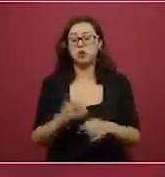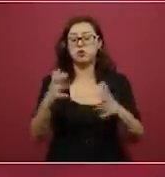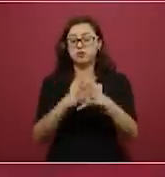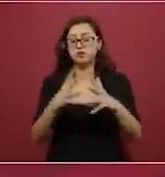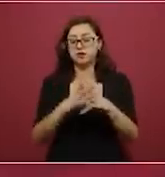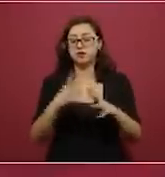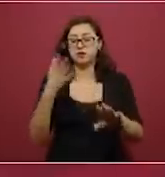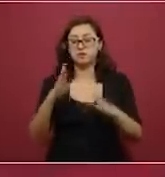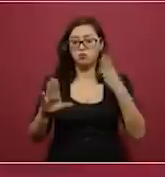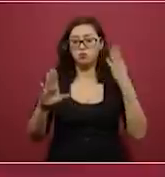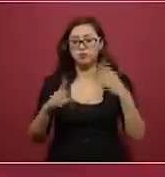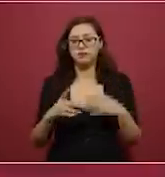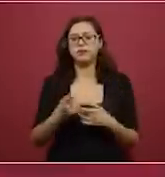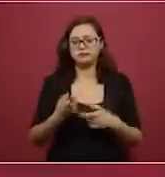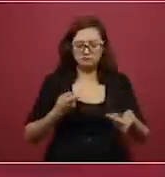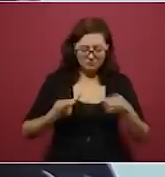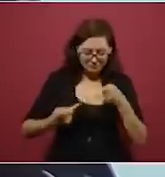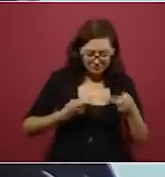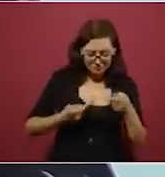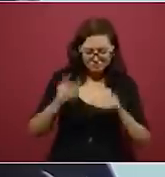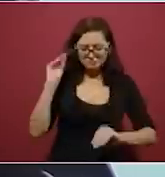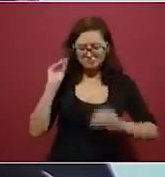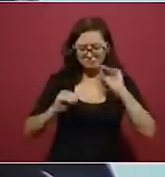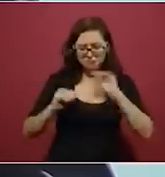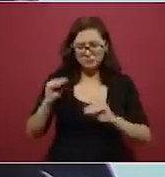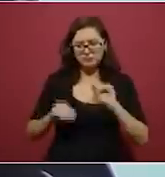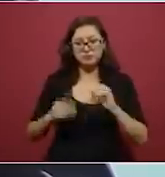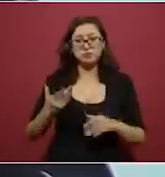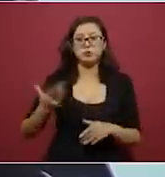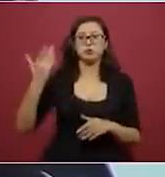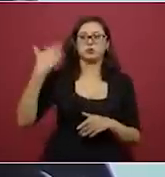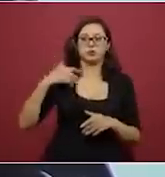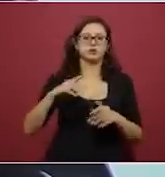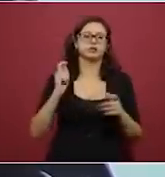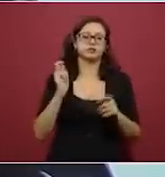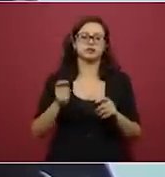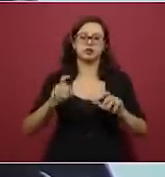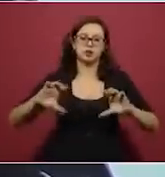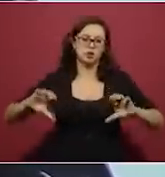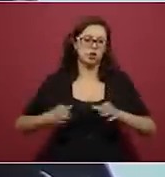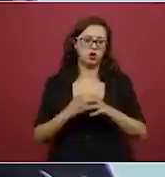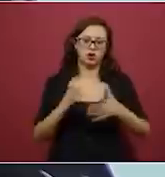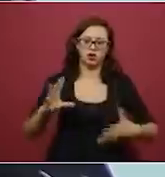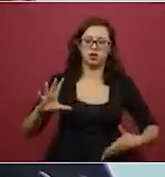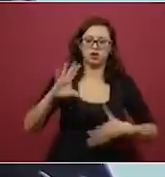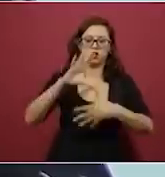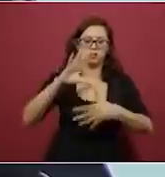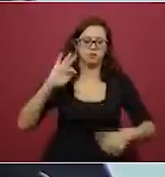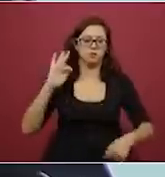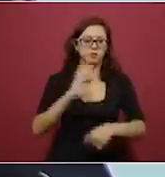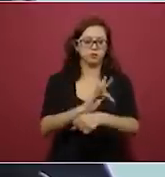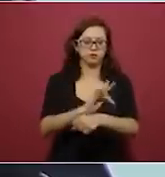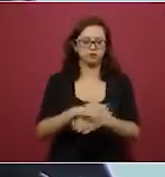para preparar de alguna manera lo que se necesitaba en ese tiempo que era la seguridad colectiva del continente en el